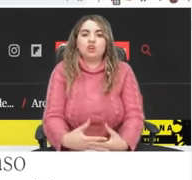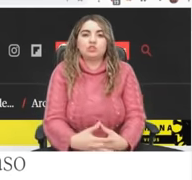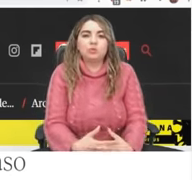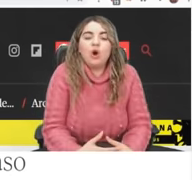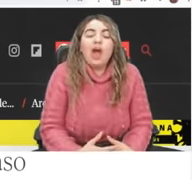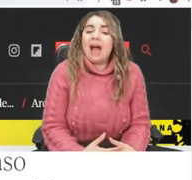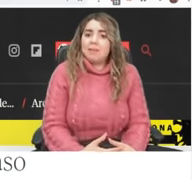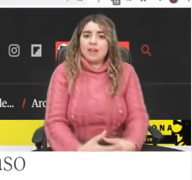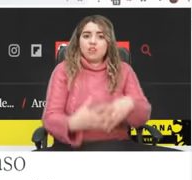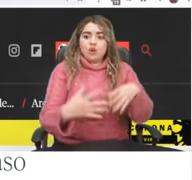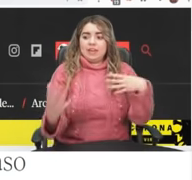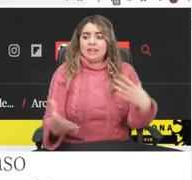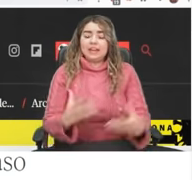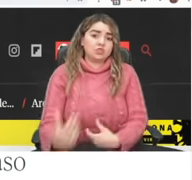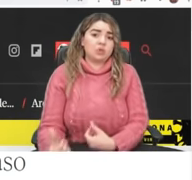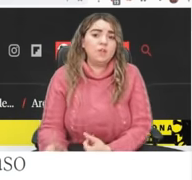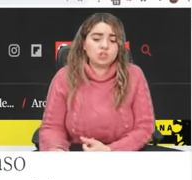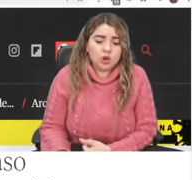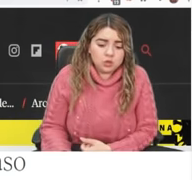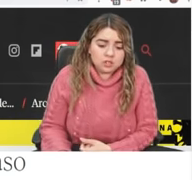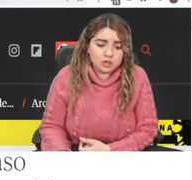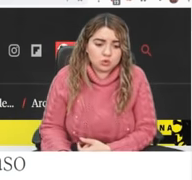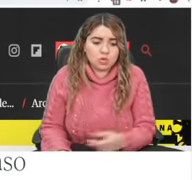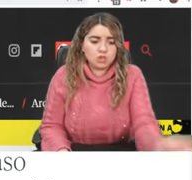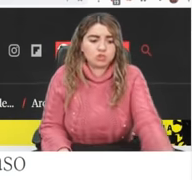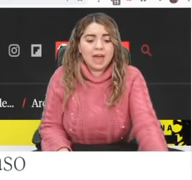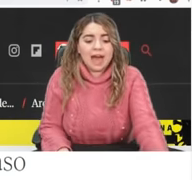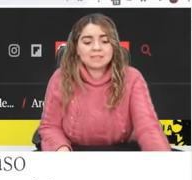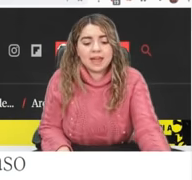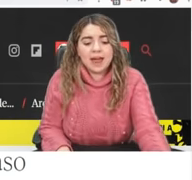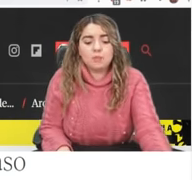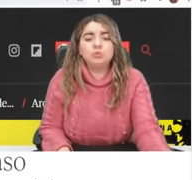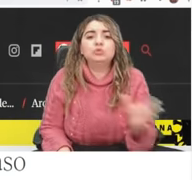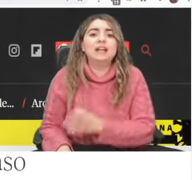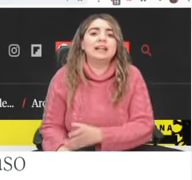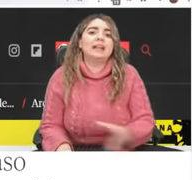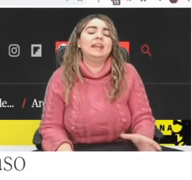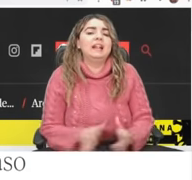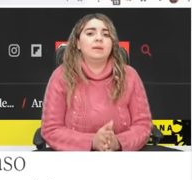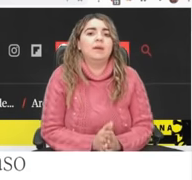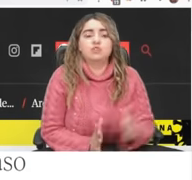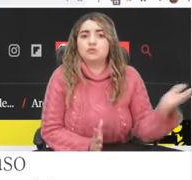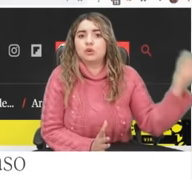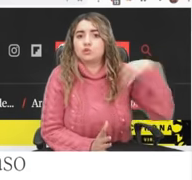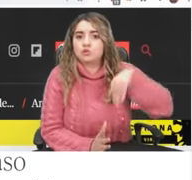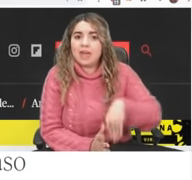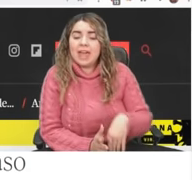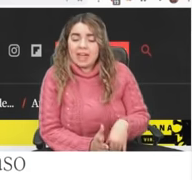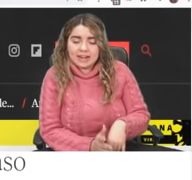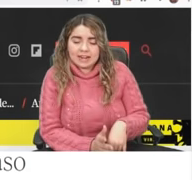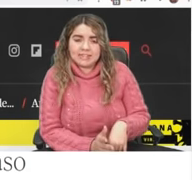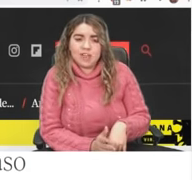México estuvo hablando y relacionándose con los Estados Unidos hasta llegar al punto en el que el general Salvador Cienfuegos